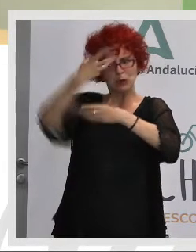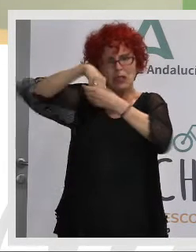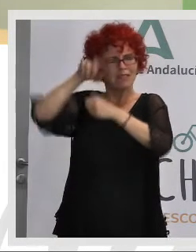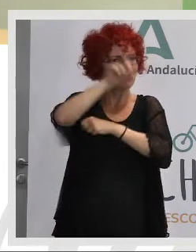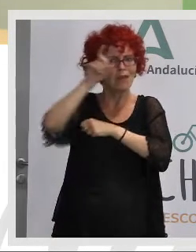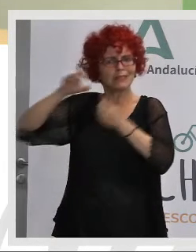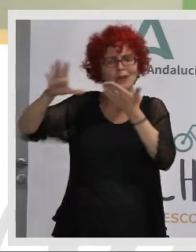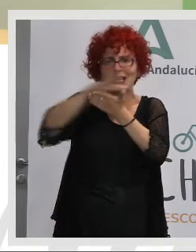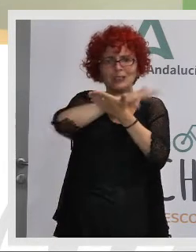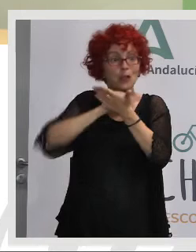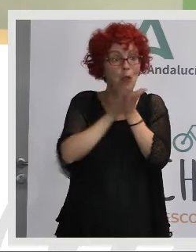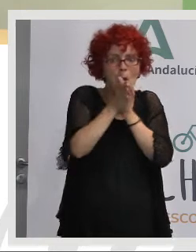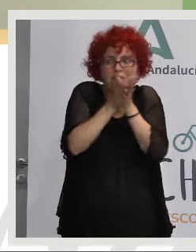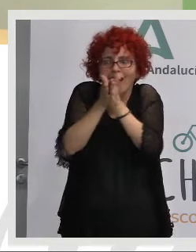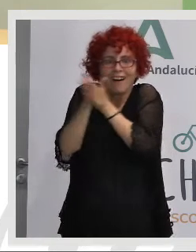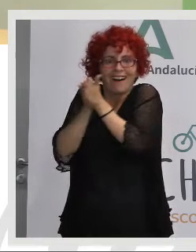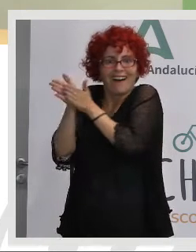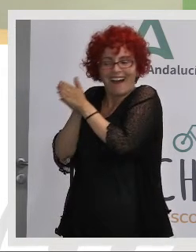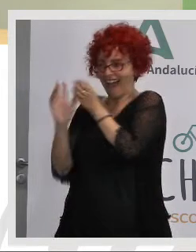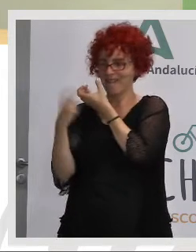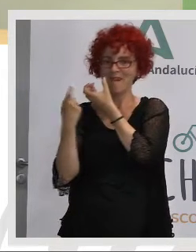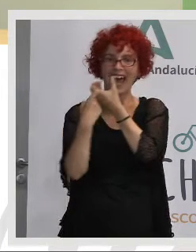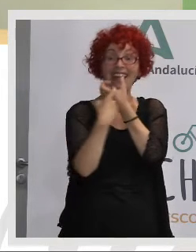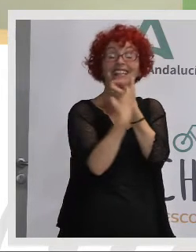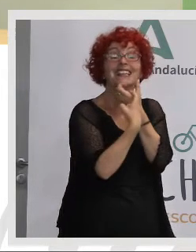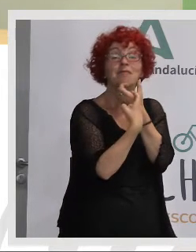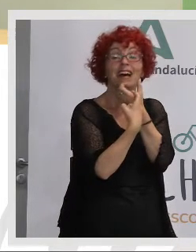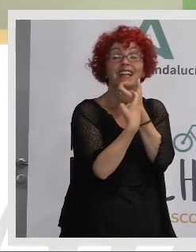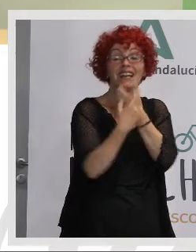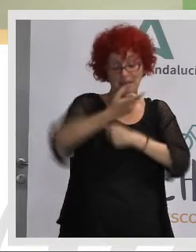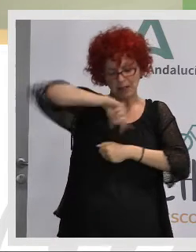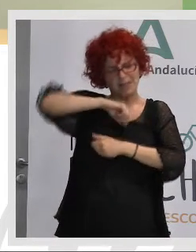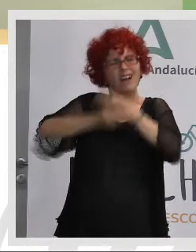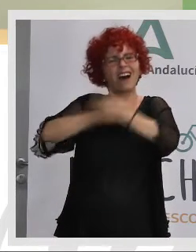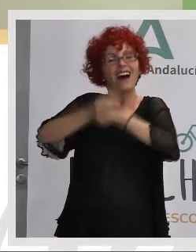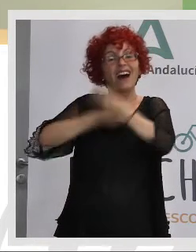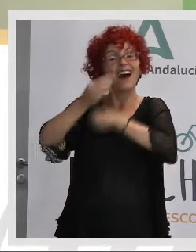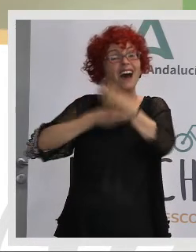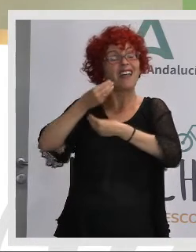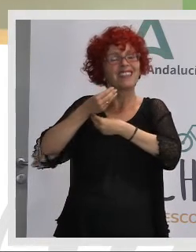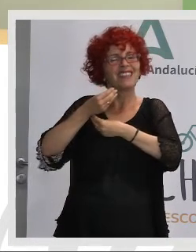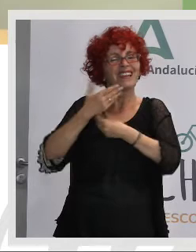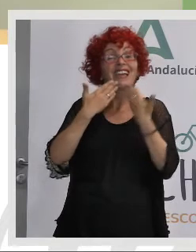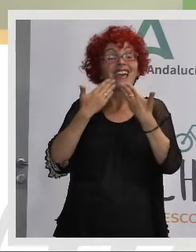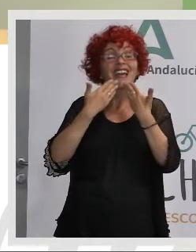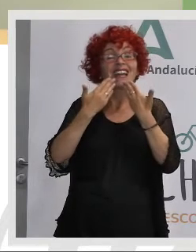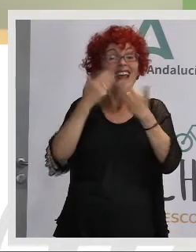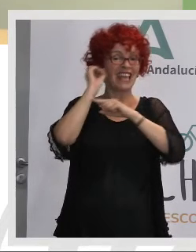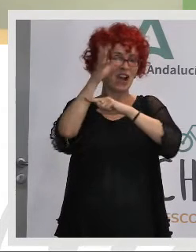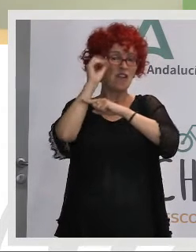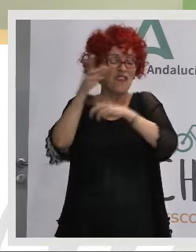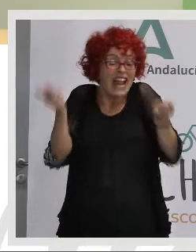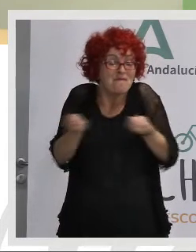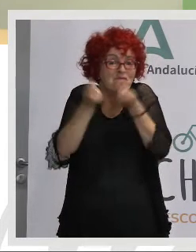importante, el haber participado, porque se participa en una campaña, lo hemos dicho, director general,